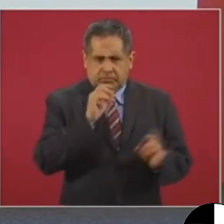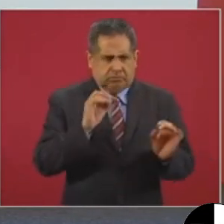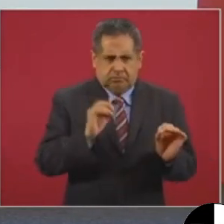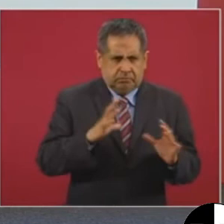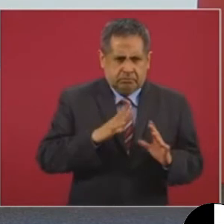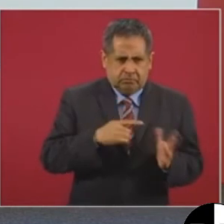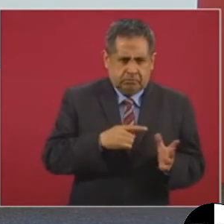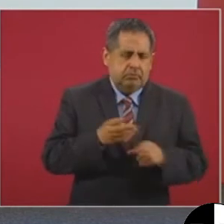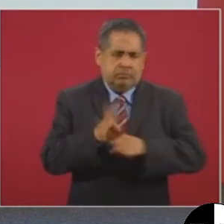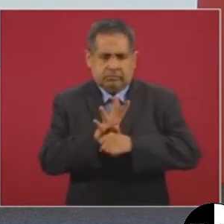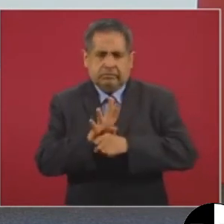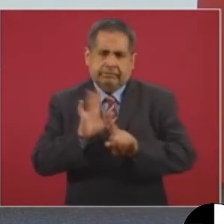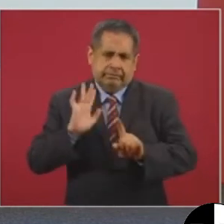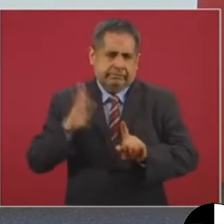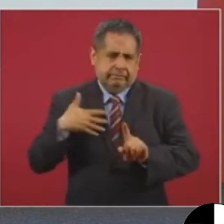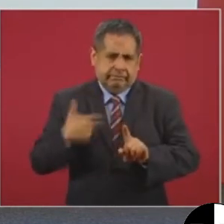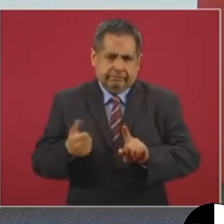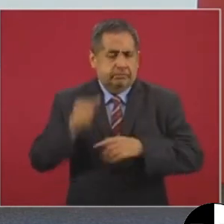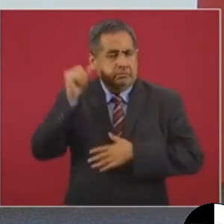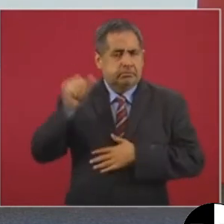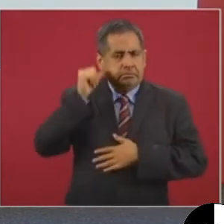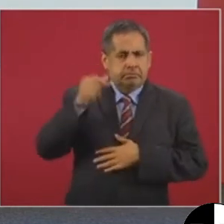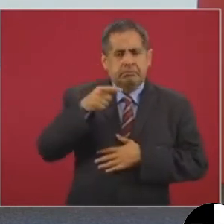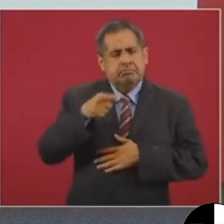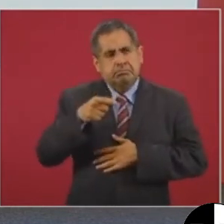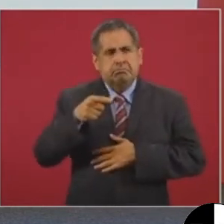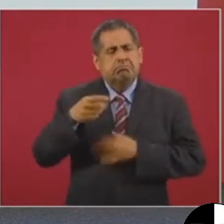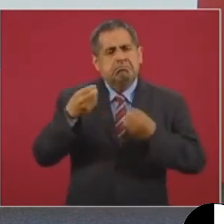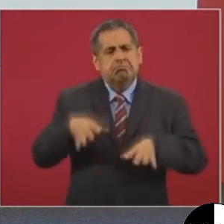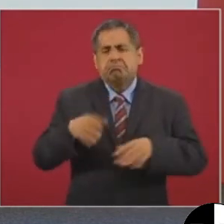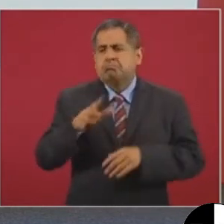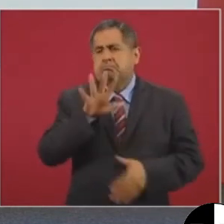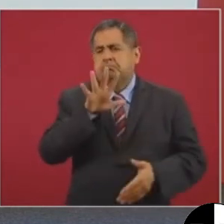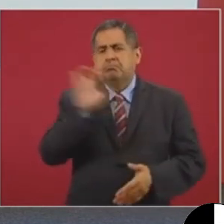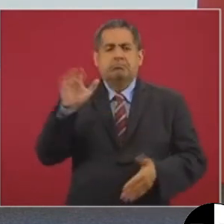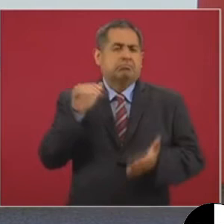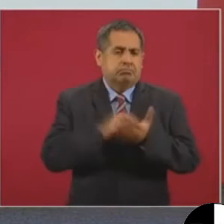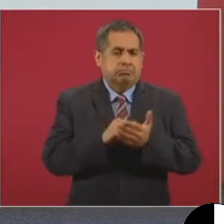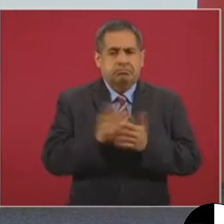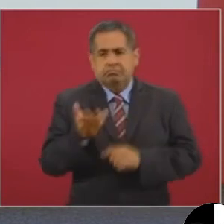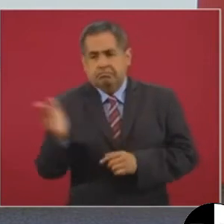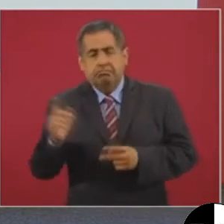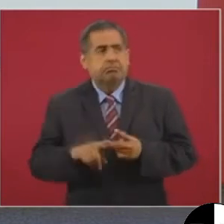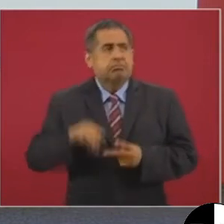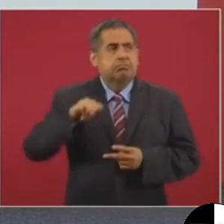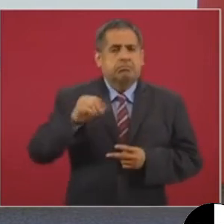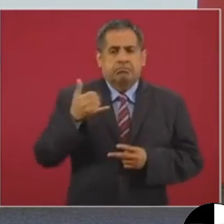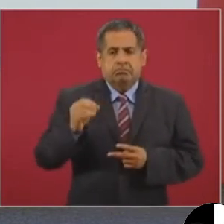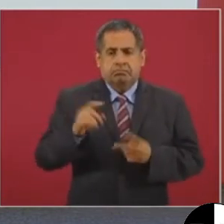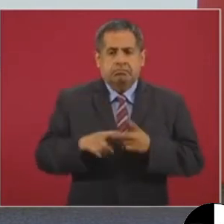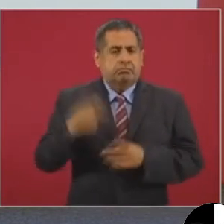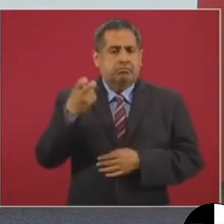sabemos, ¿no? En abril perdimos 500,000, en mayo